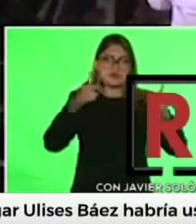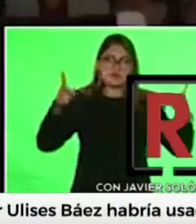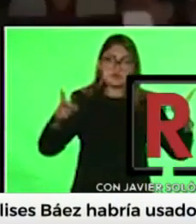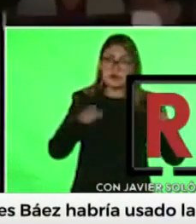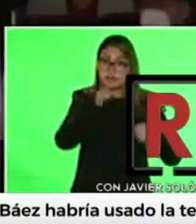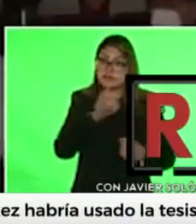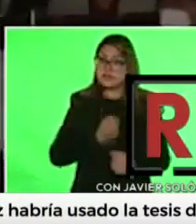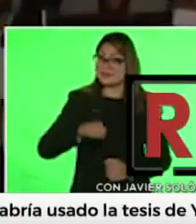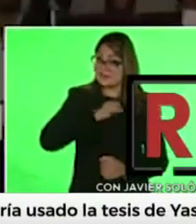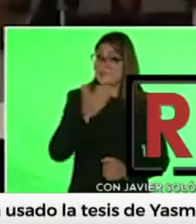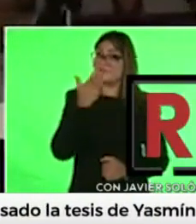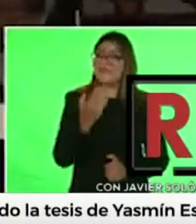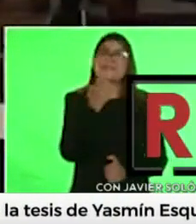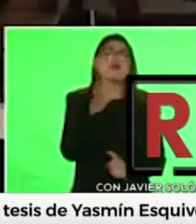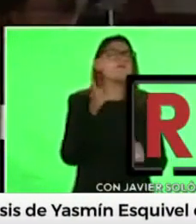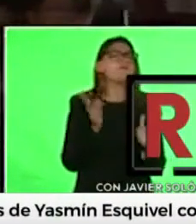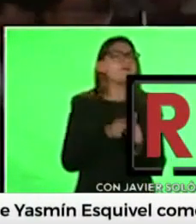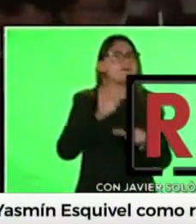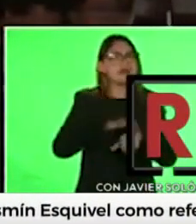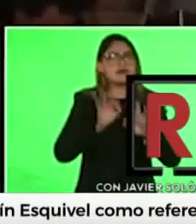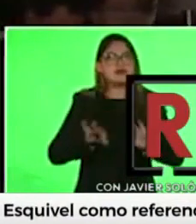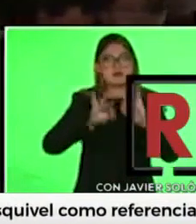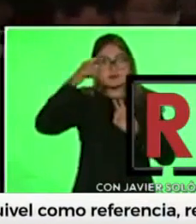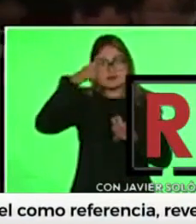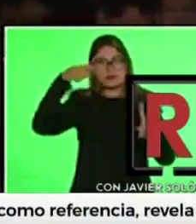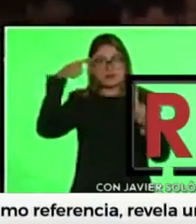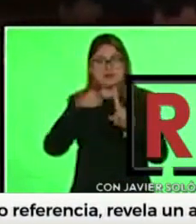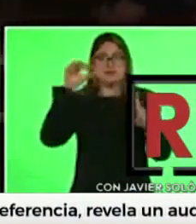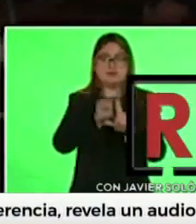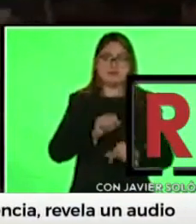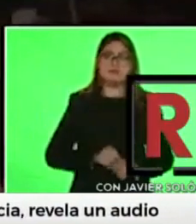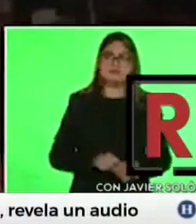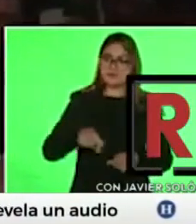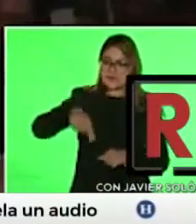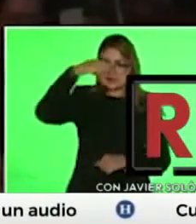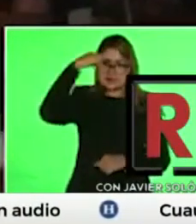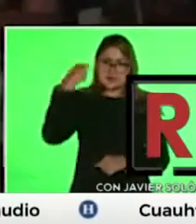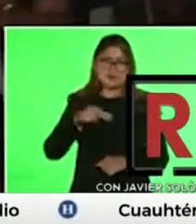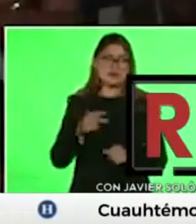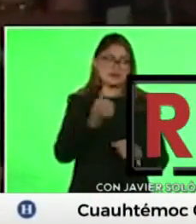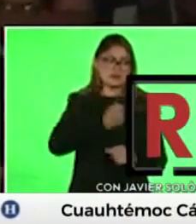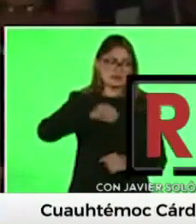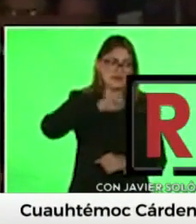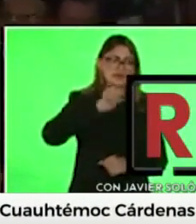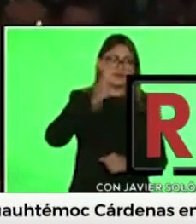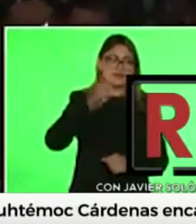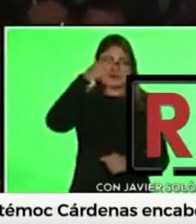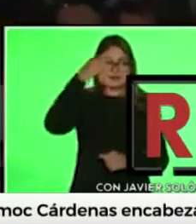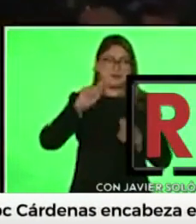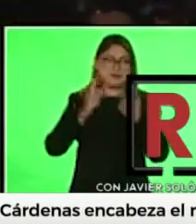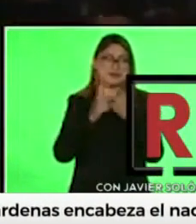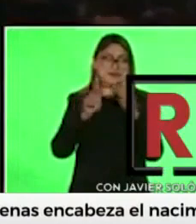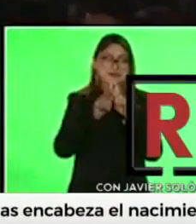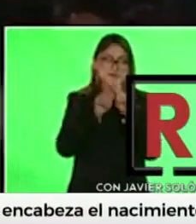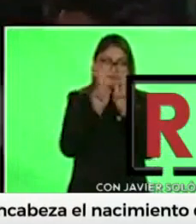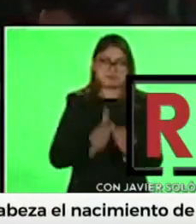iniciativa que lo que busca es escuchar, tener ideas, dialogar, presentar cosas, donde no se está tratando de tener una razón única,